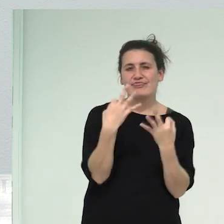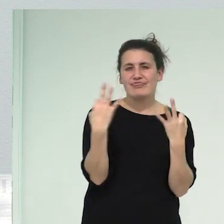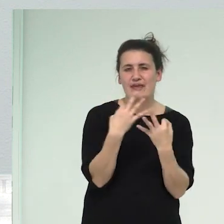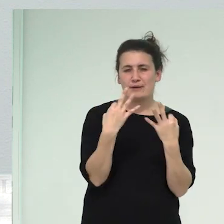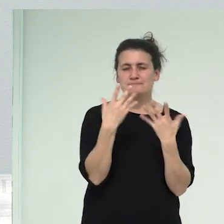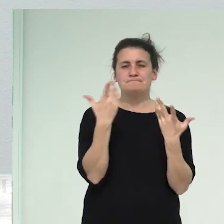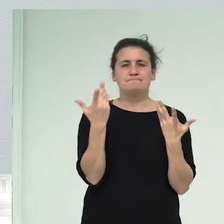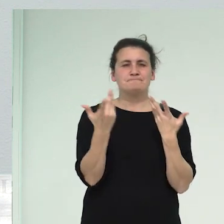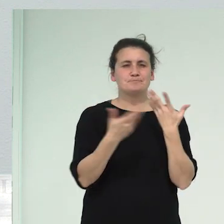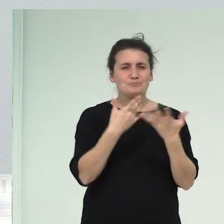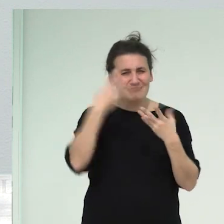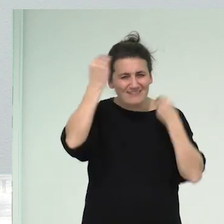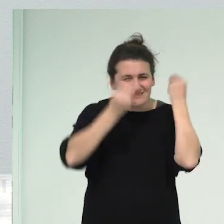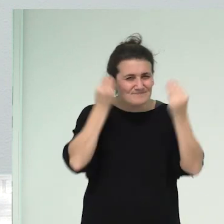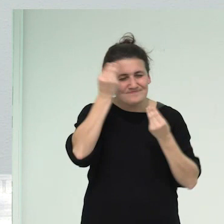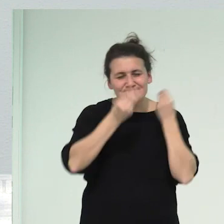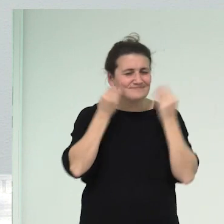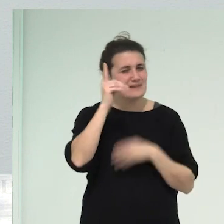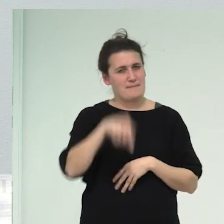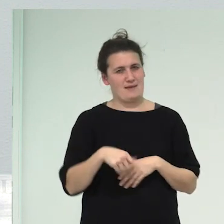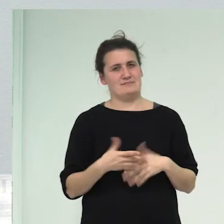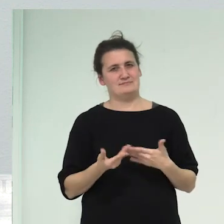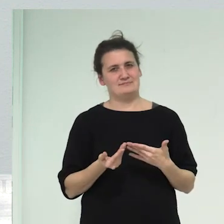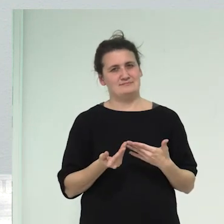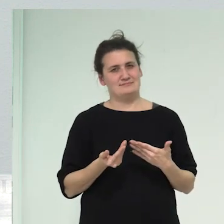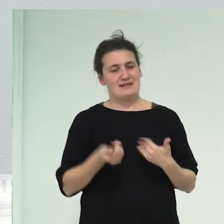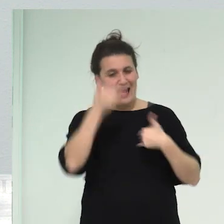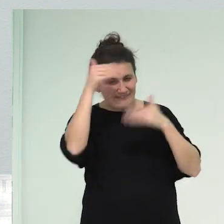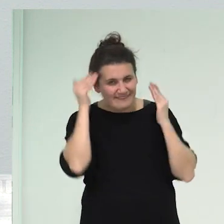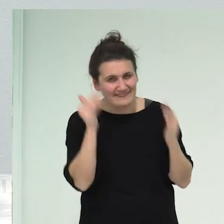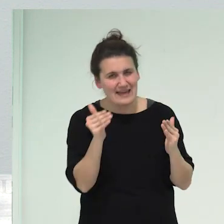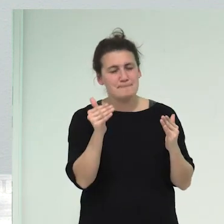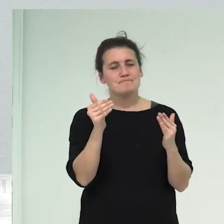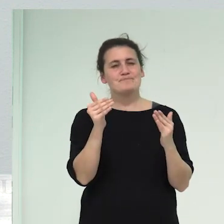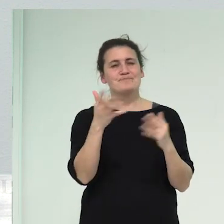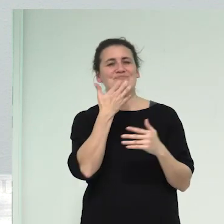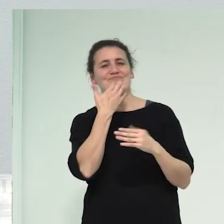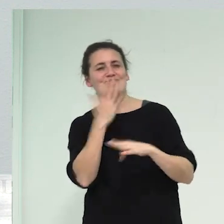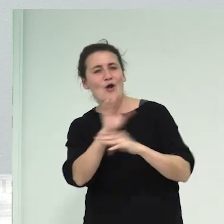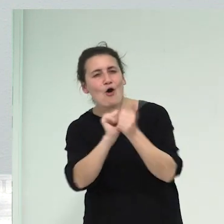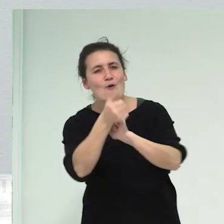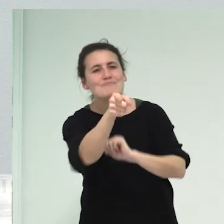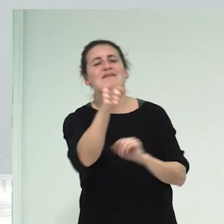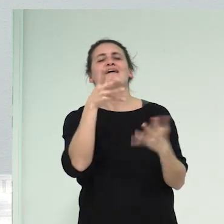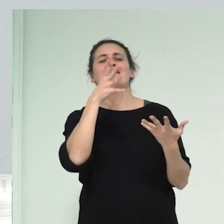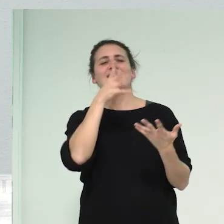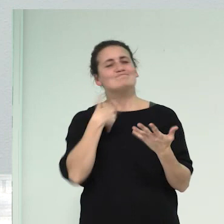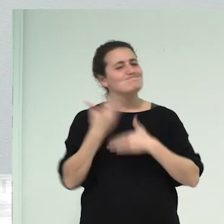salvacionista, reflexionar también y aprender desde nuevas paradigmas y epistemologías.